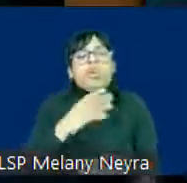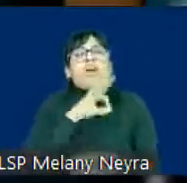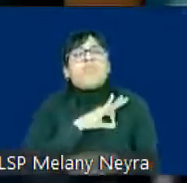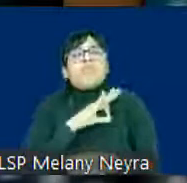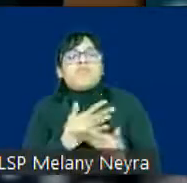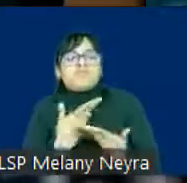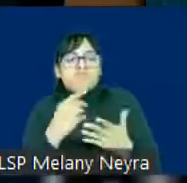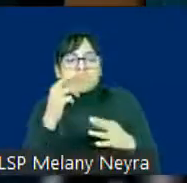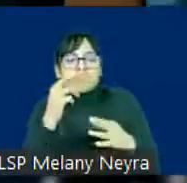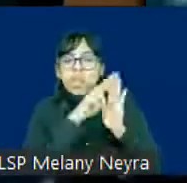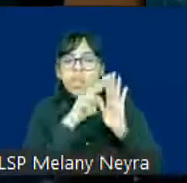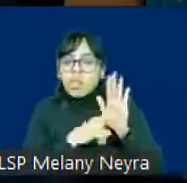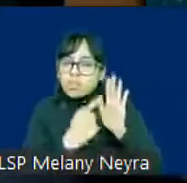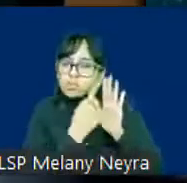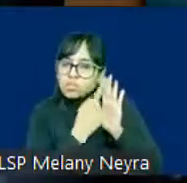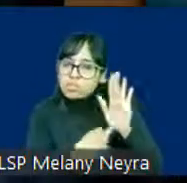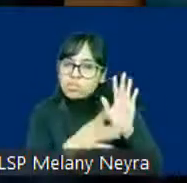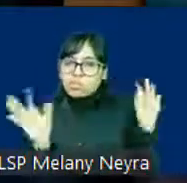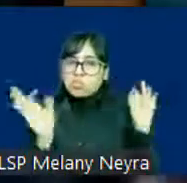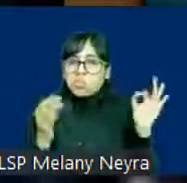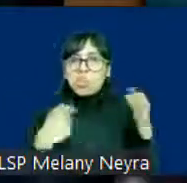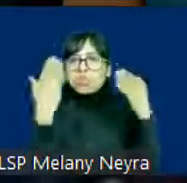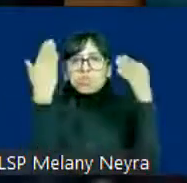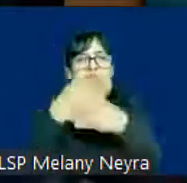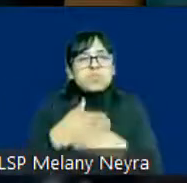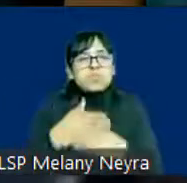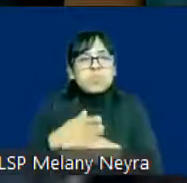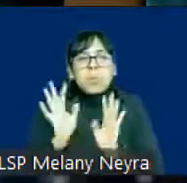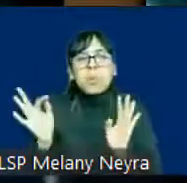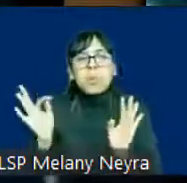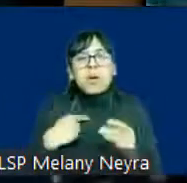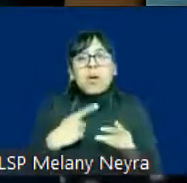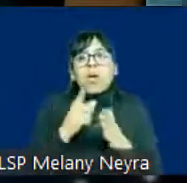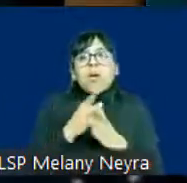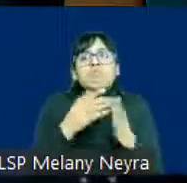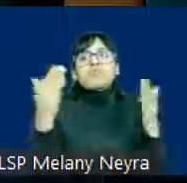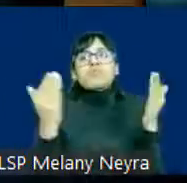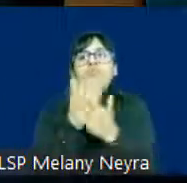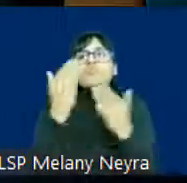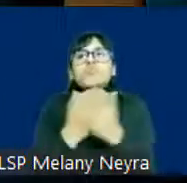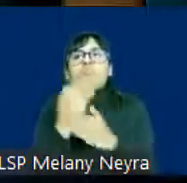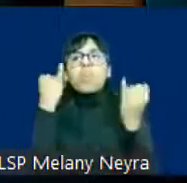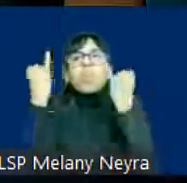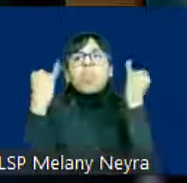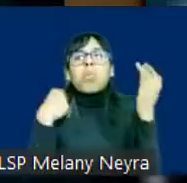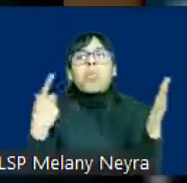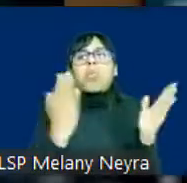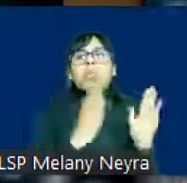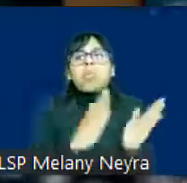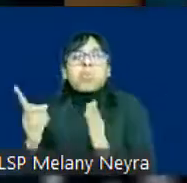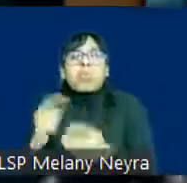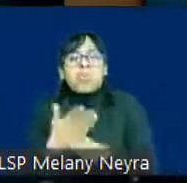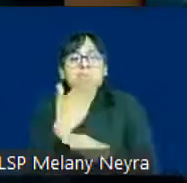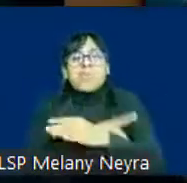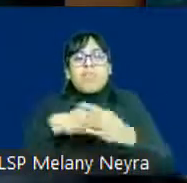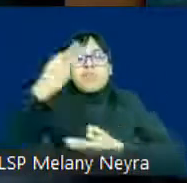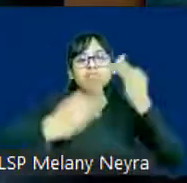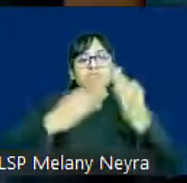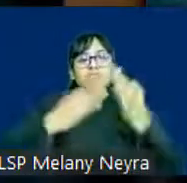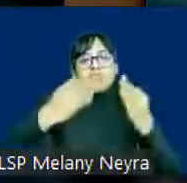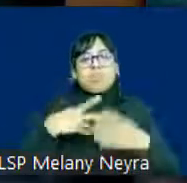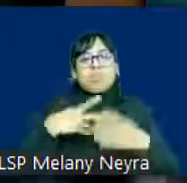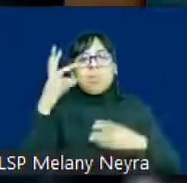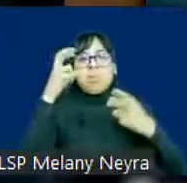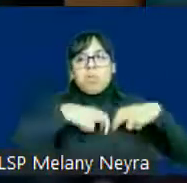Sin percatarnos casi, armamos trincheras o quebramos lanzas por las figuras jurídicas que hemos interiorizado a lo largo de